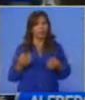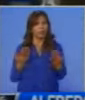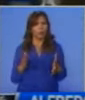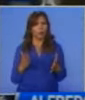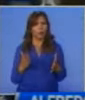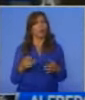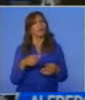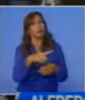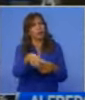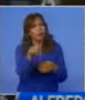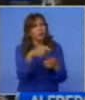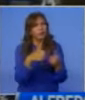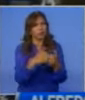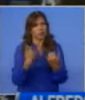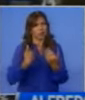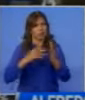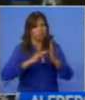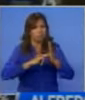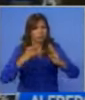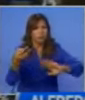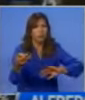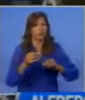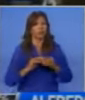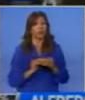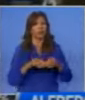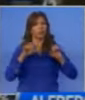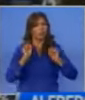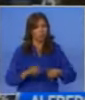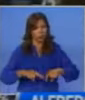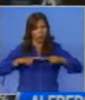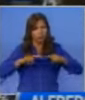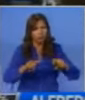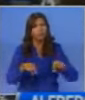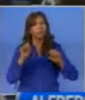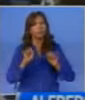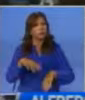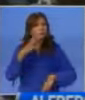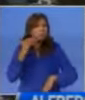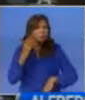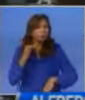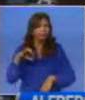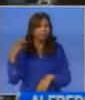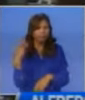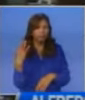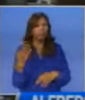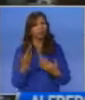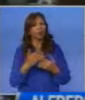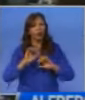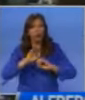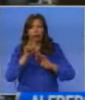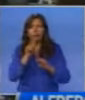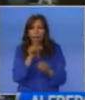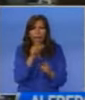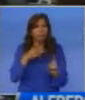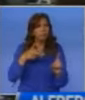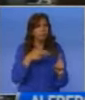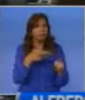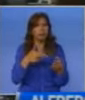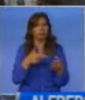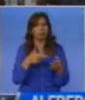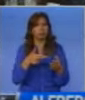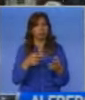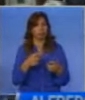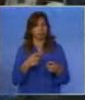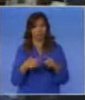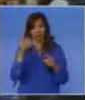tienen la tecnología, tienen toda la experiencia necesaria para llegar a esclarecer estas cosas. No escriben perfecto en primer lugar.